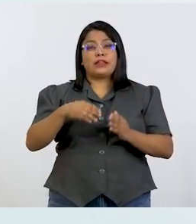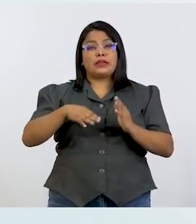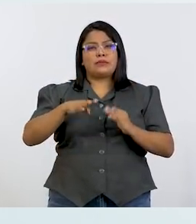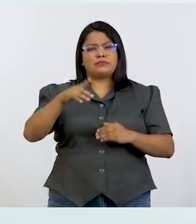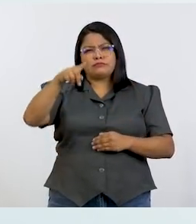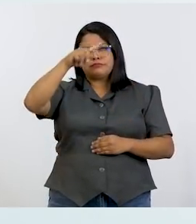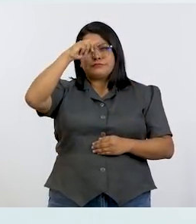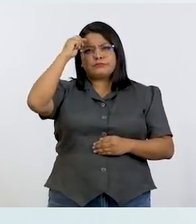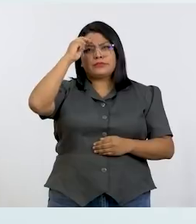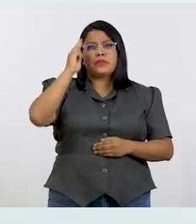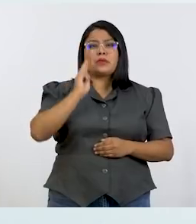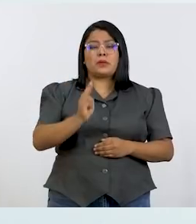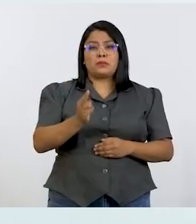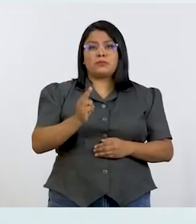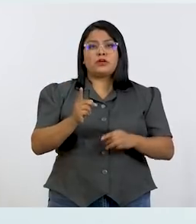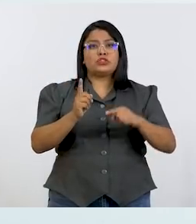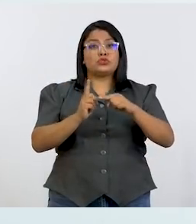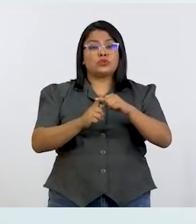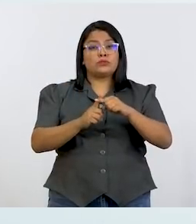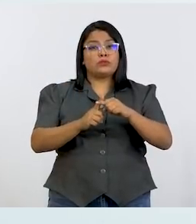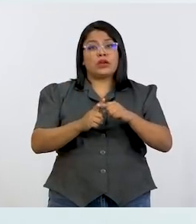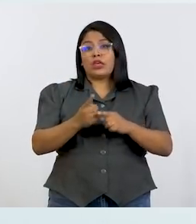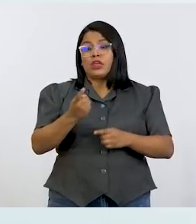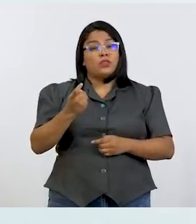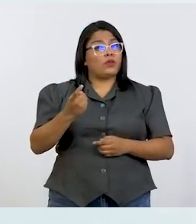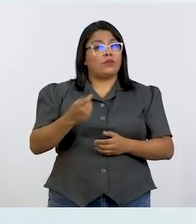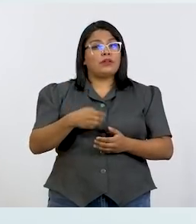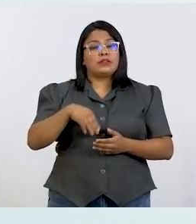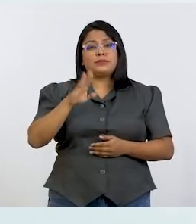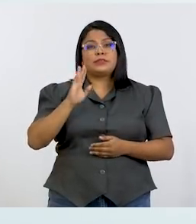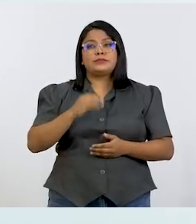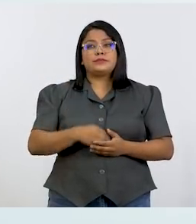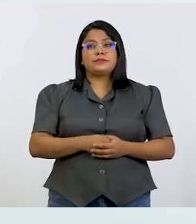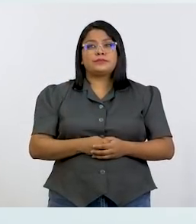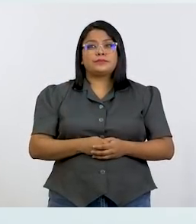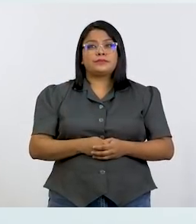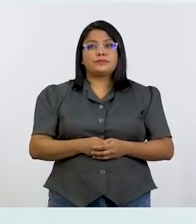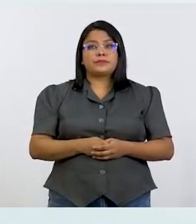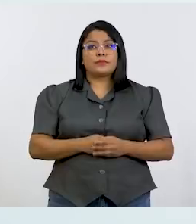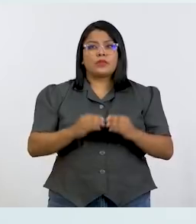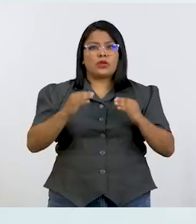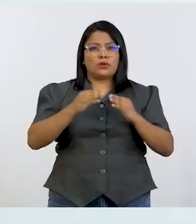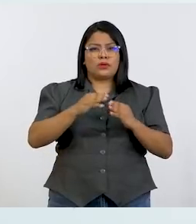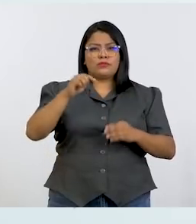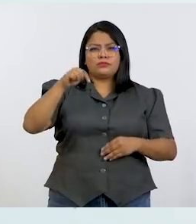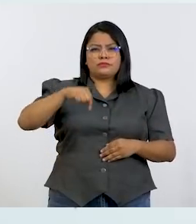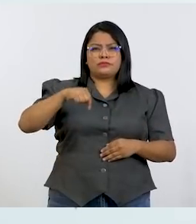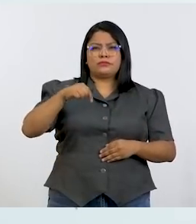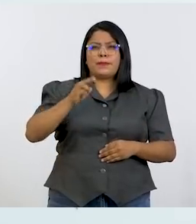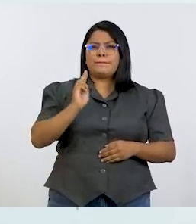se introduce la noción de llevar y se trabajan de igual forma sumas sin llevar.